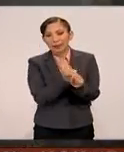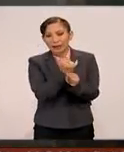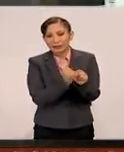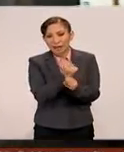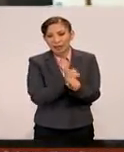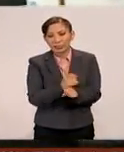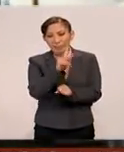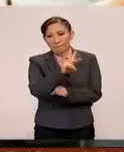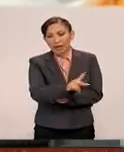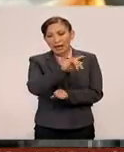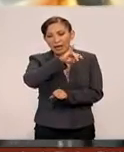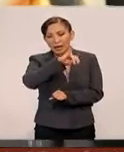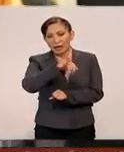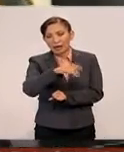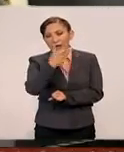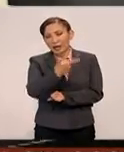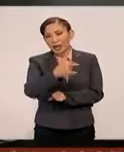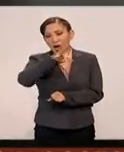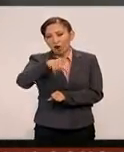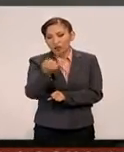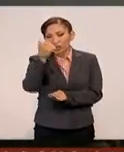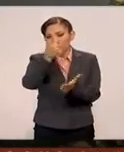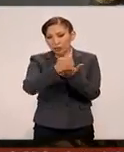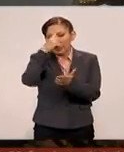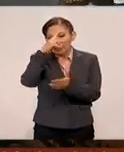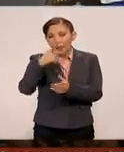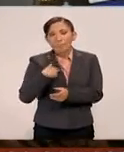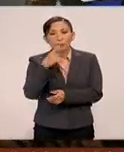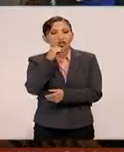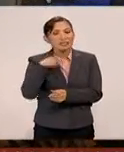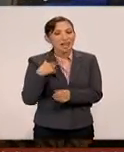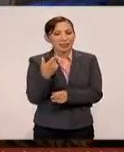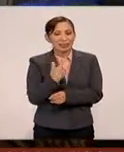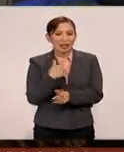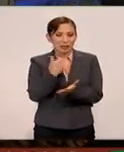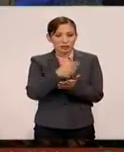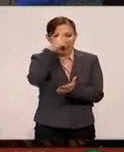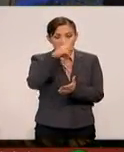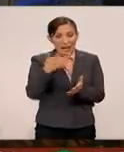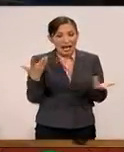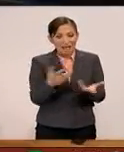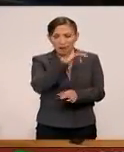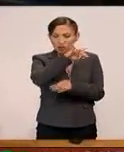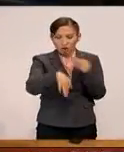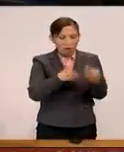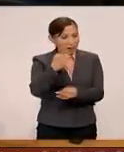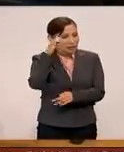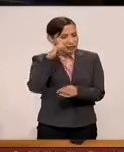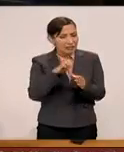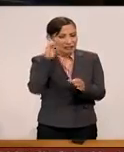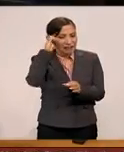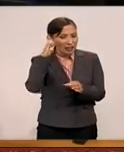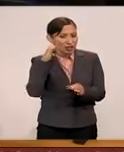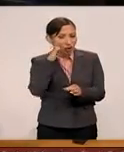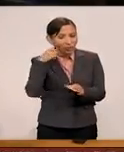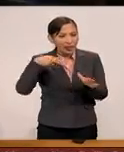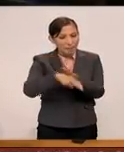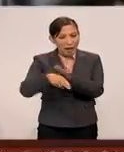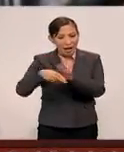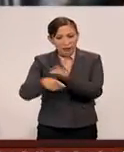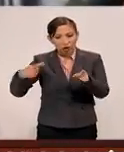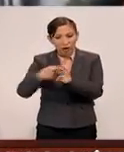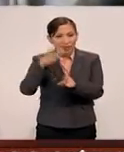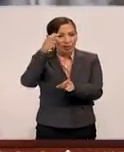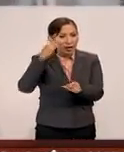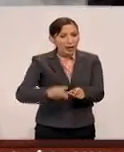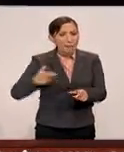de la Procuraduría de Justicia de la Ciudad de México y de la Policía Capitalina. Opera en todas las estaciones de correspondencia del metro, como